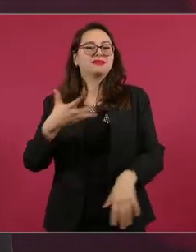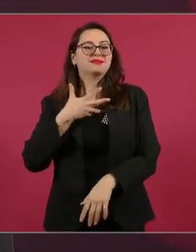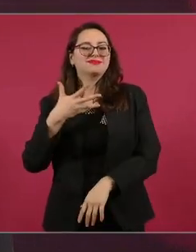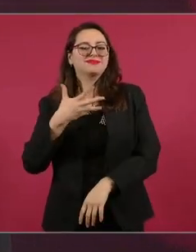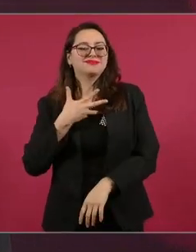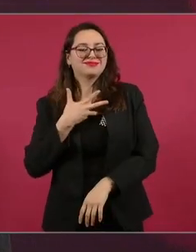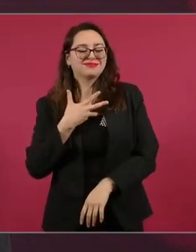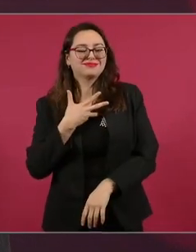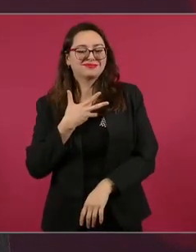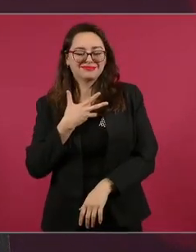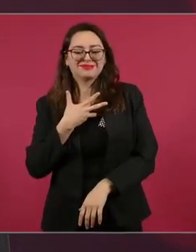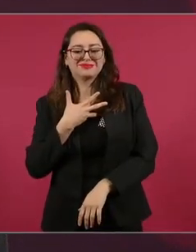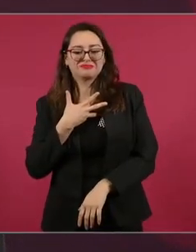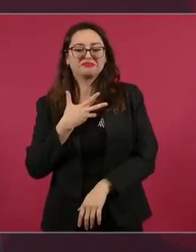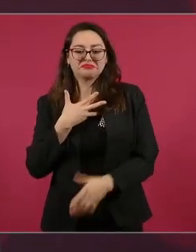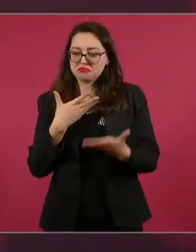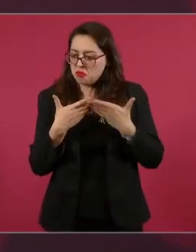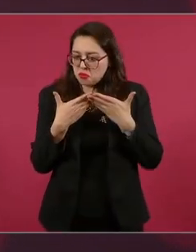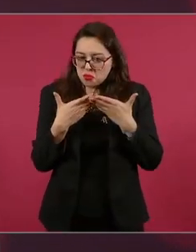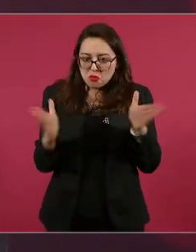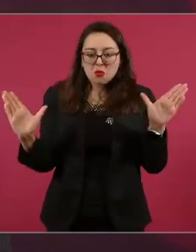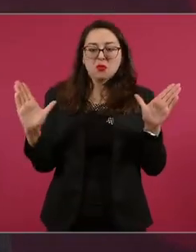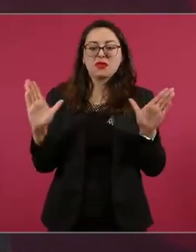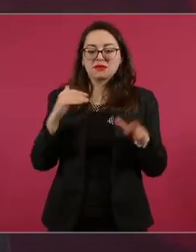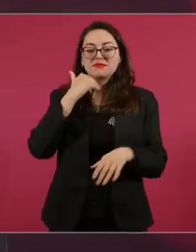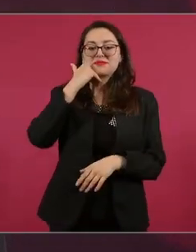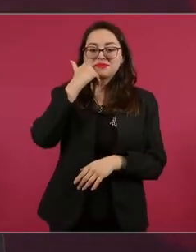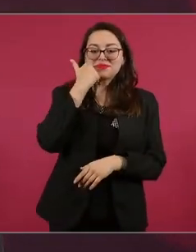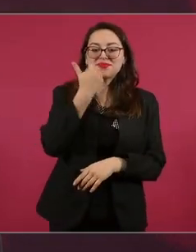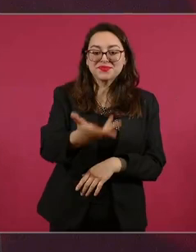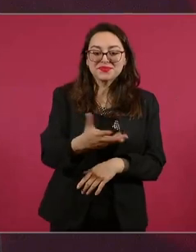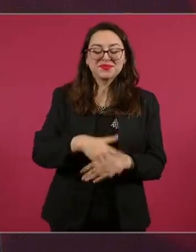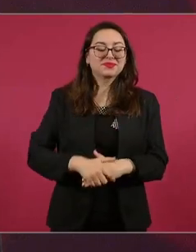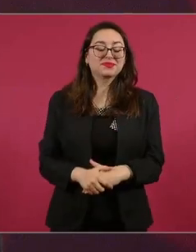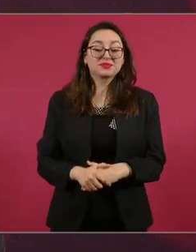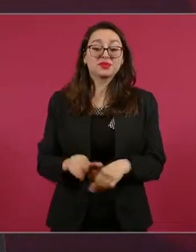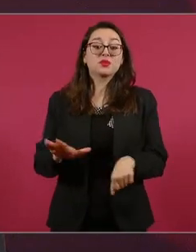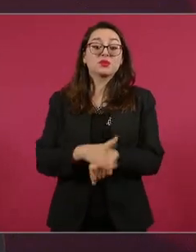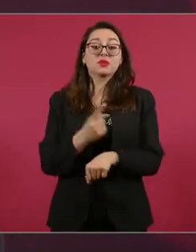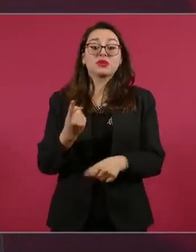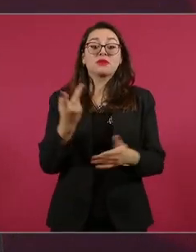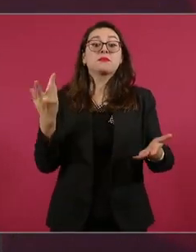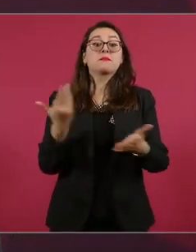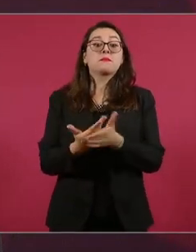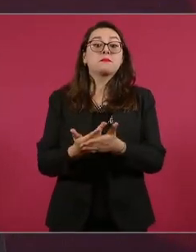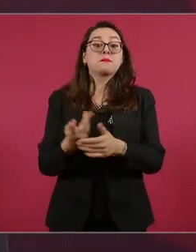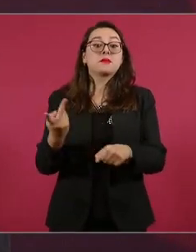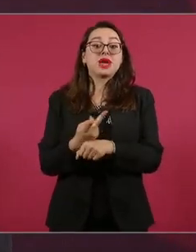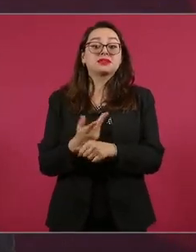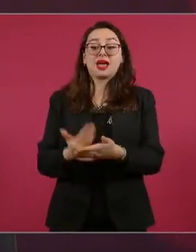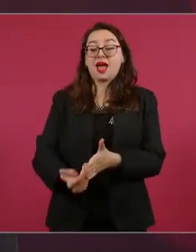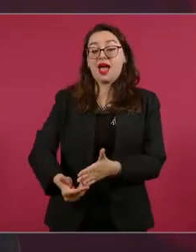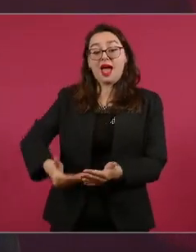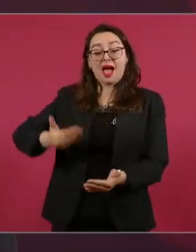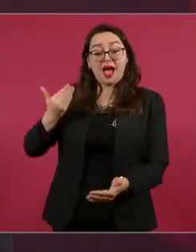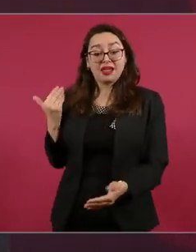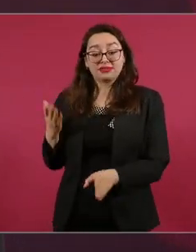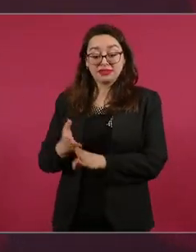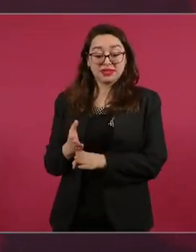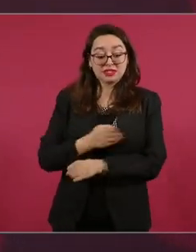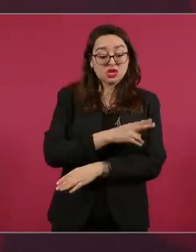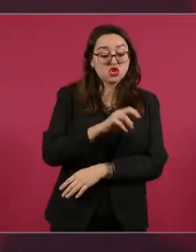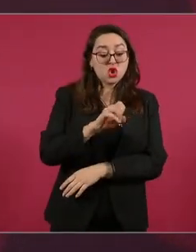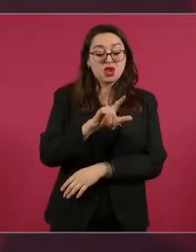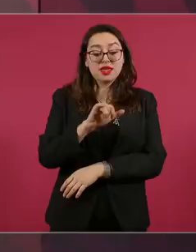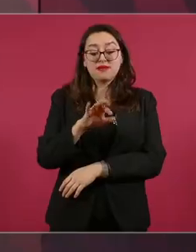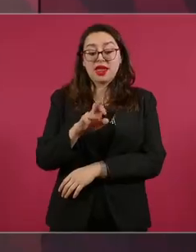porque otra de las cosas que predominó durante el periodo neoliberal es que todas las playas